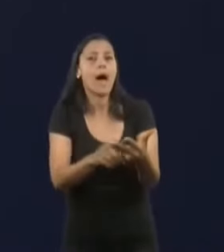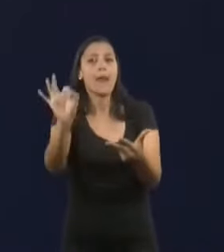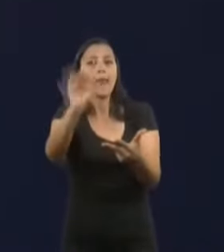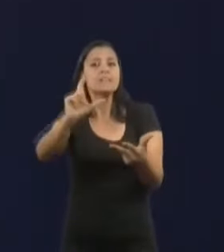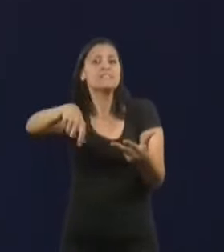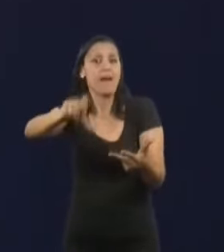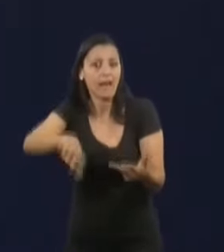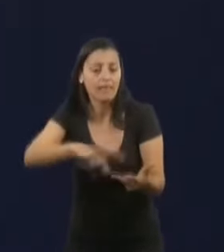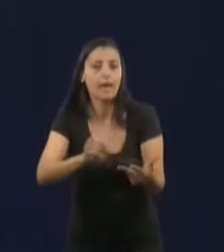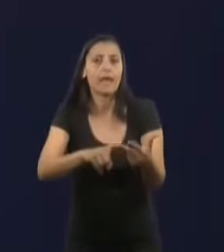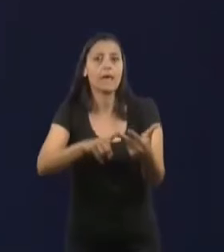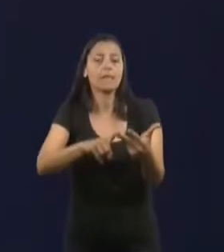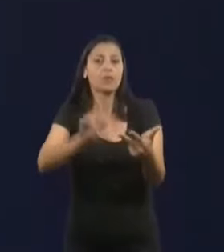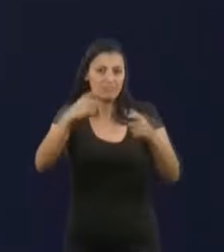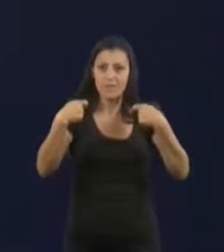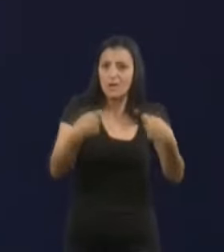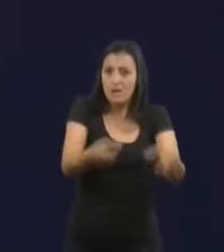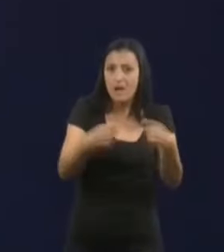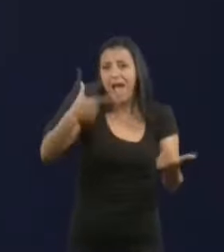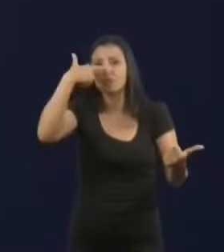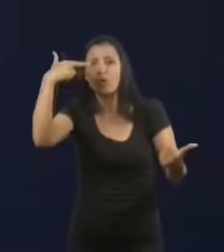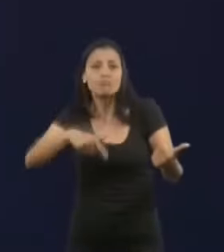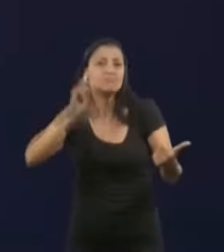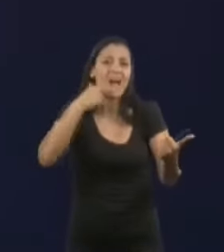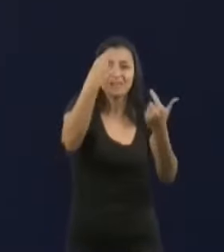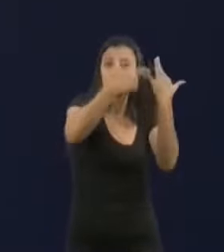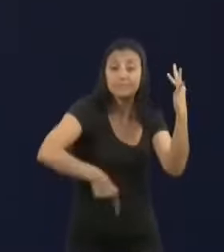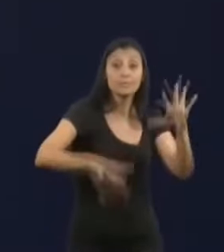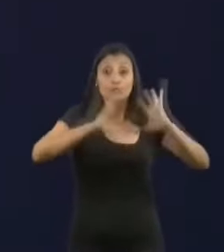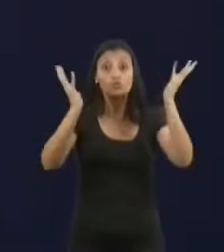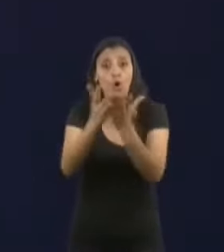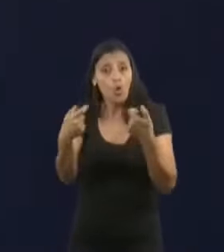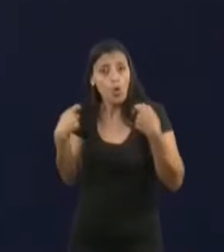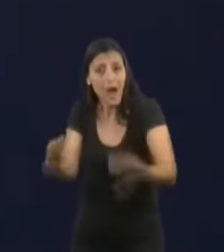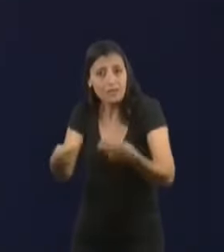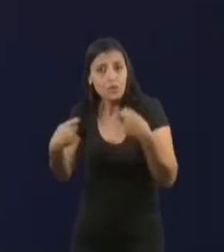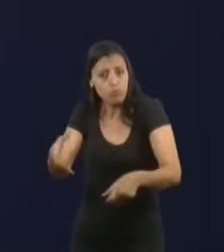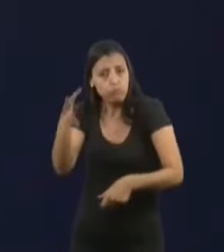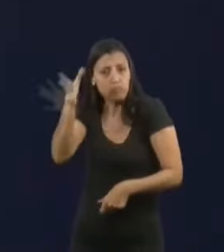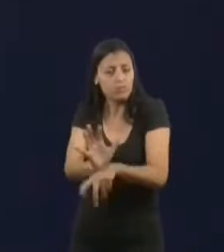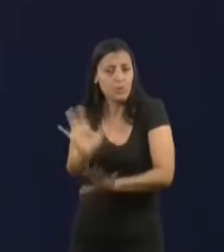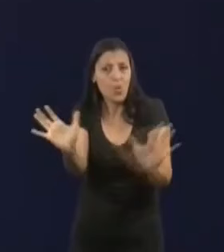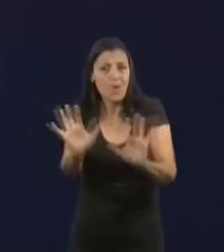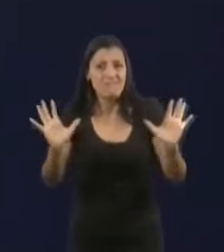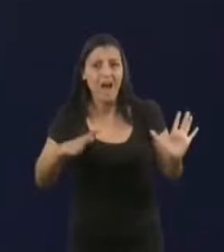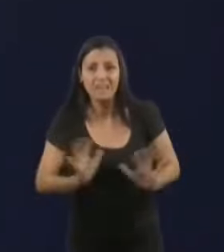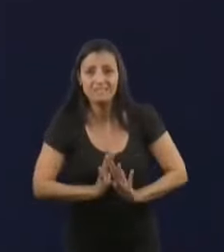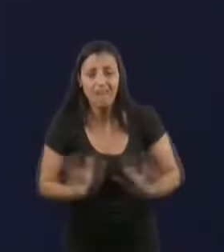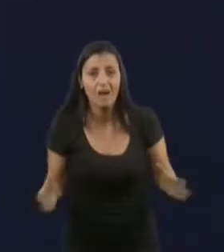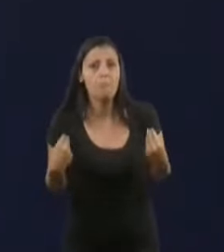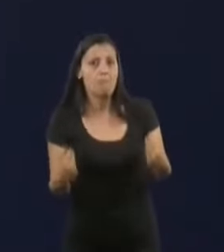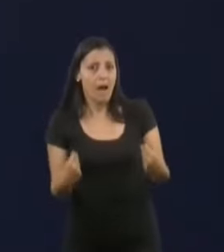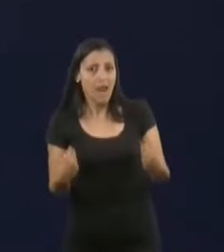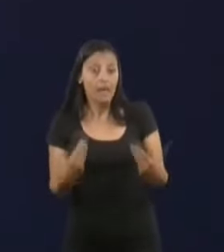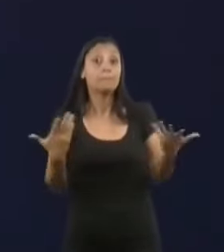tarjetas de crédito y gastos de combustibles que eh No eran necesarios en lo absoluto e